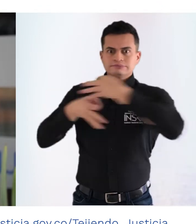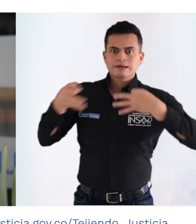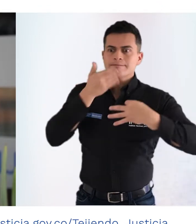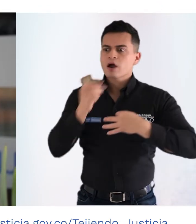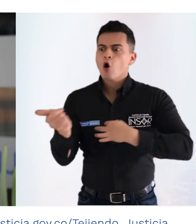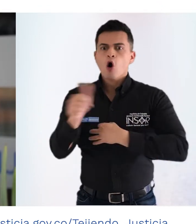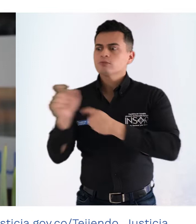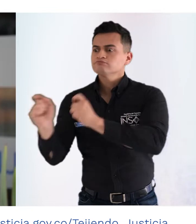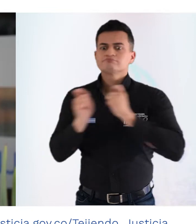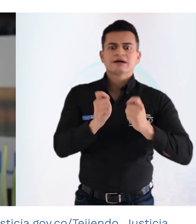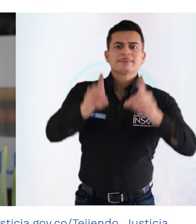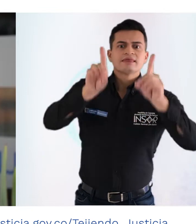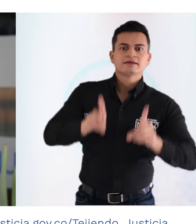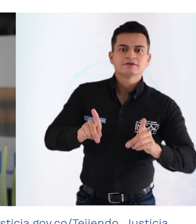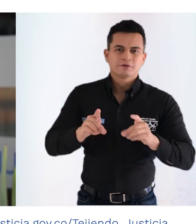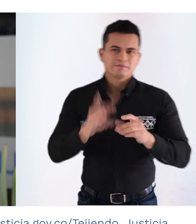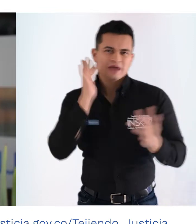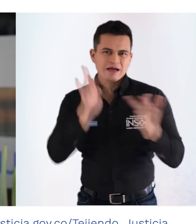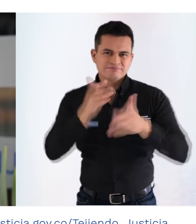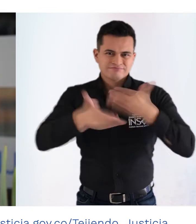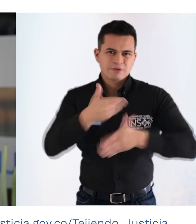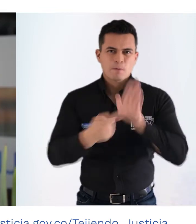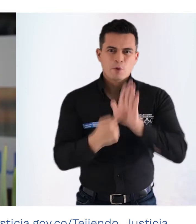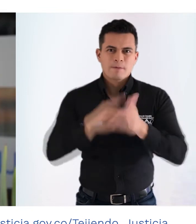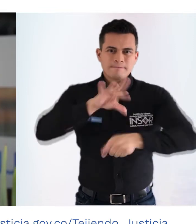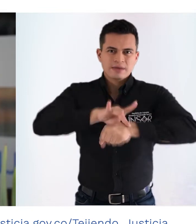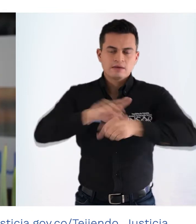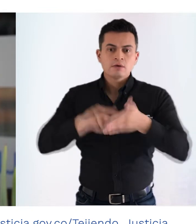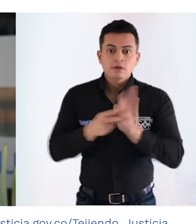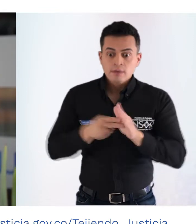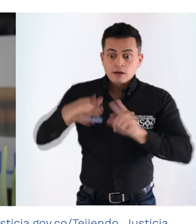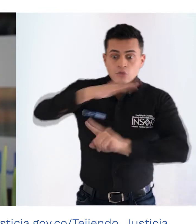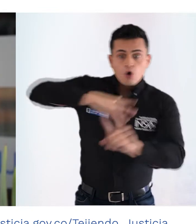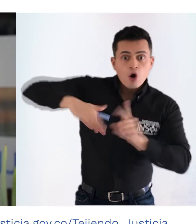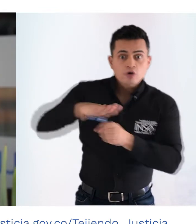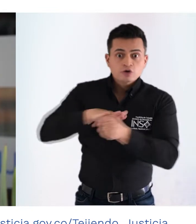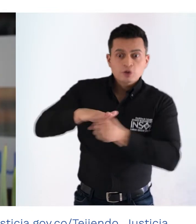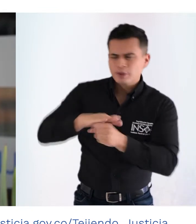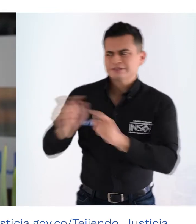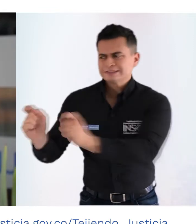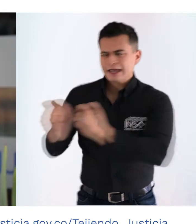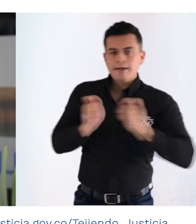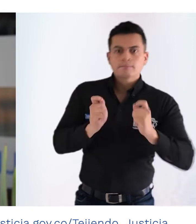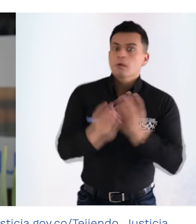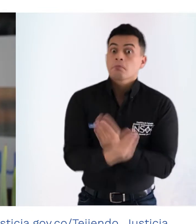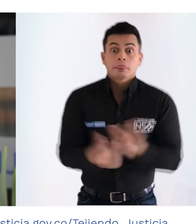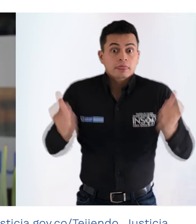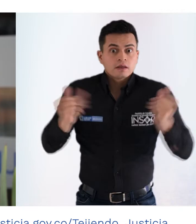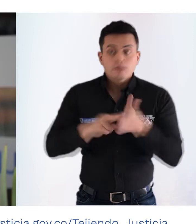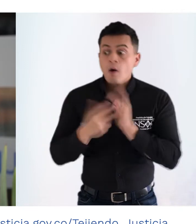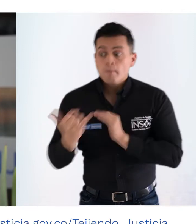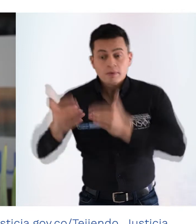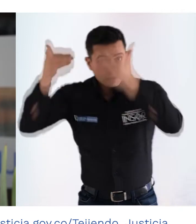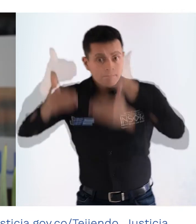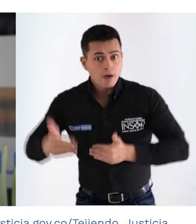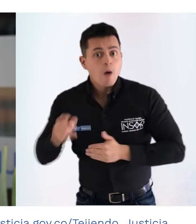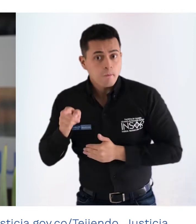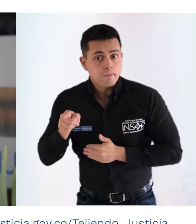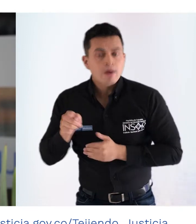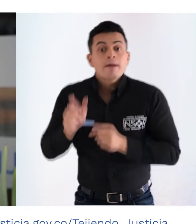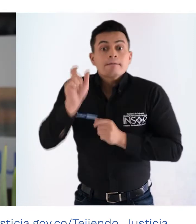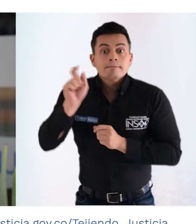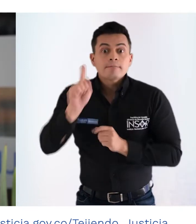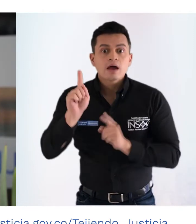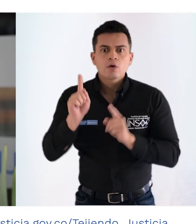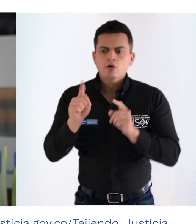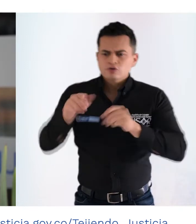modelo médico, que las circunstancias que dieron origen a la interdicción desaparecieron. Es decir, no desaparece la discapacidad,